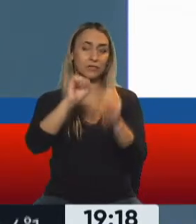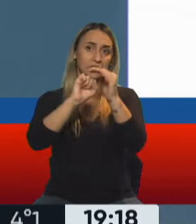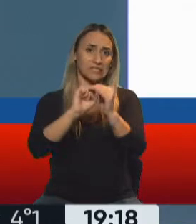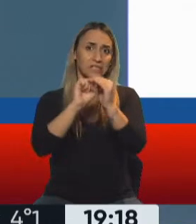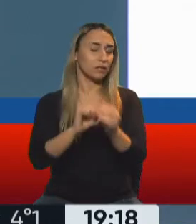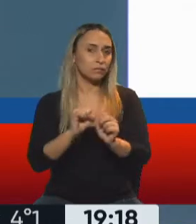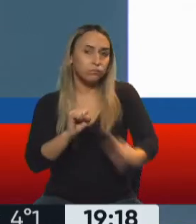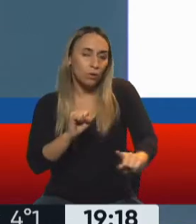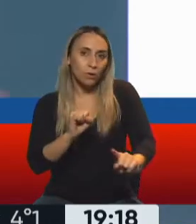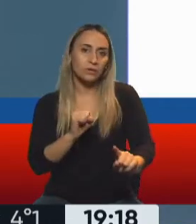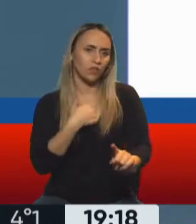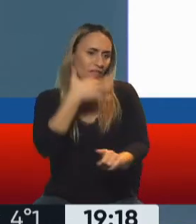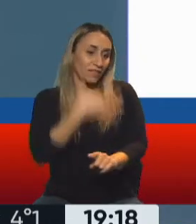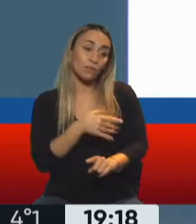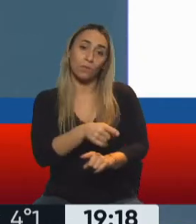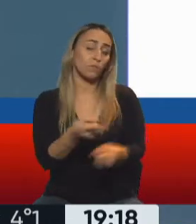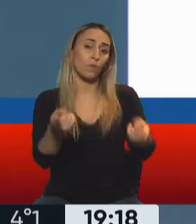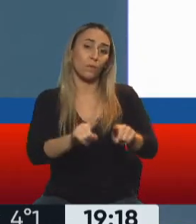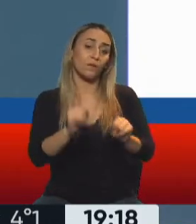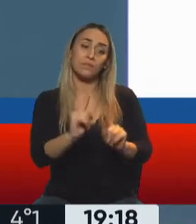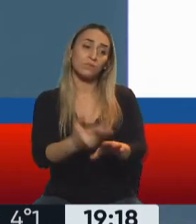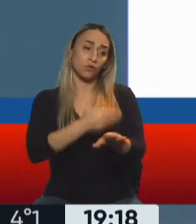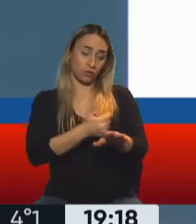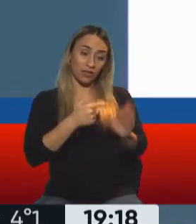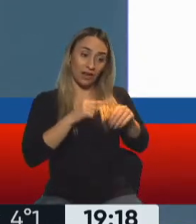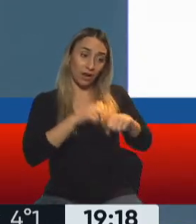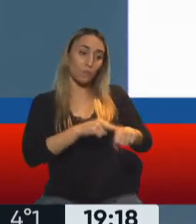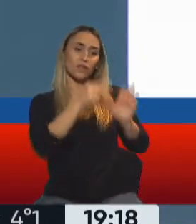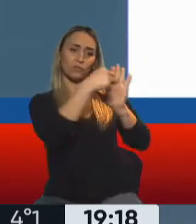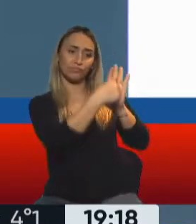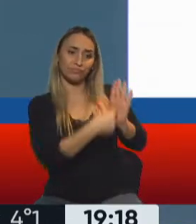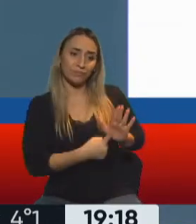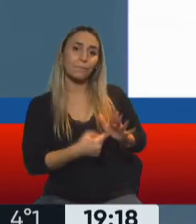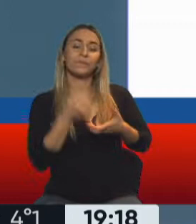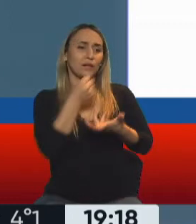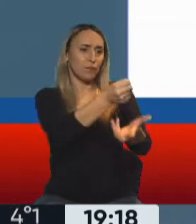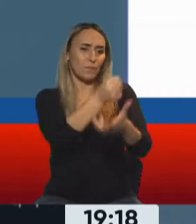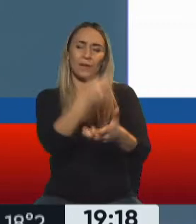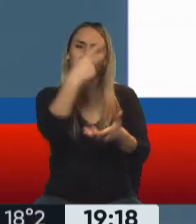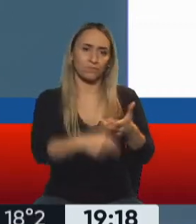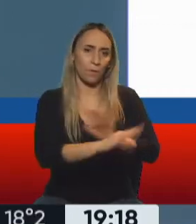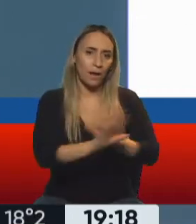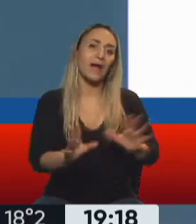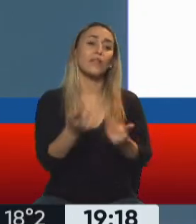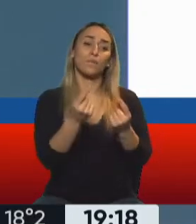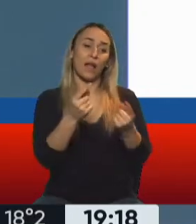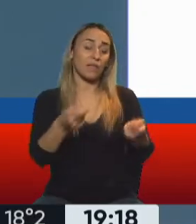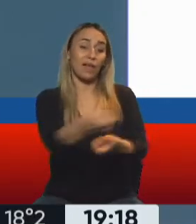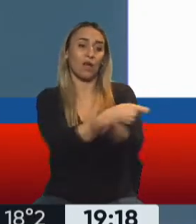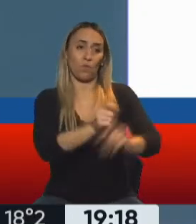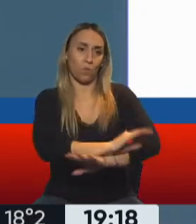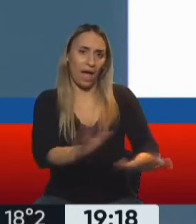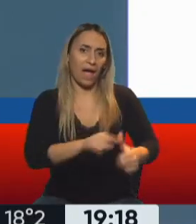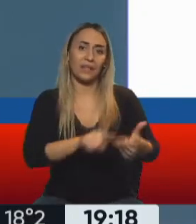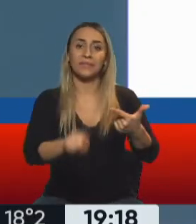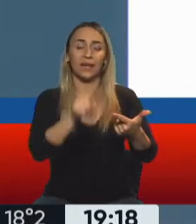Pero ¿qué es lo que tenés que hacer? Volver a las políticas que yo te recomiendo. Bajar el gasto público, sacar plata de la calle, eventualmente subir